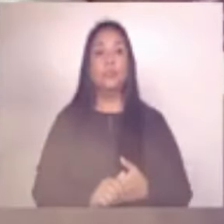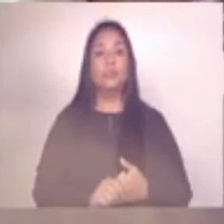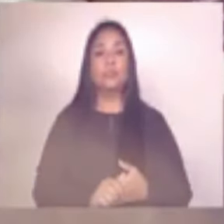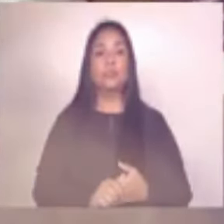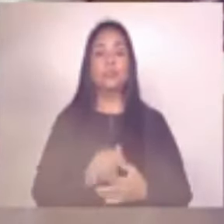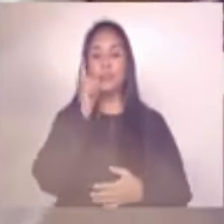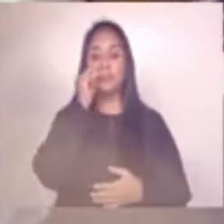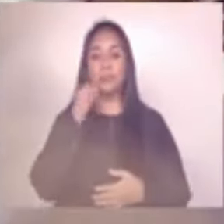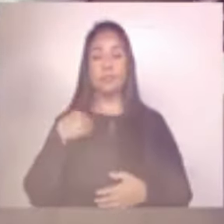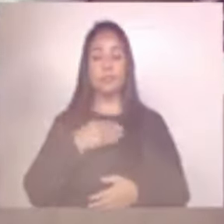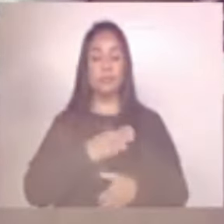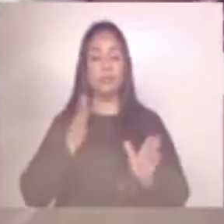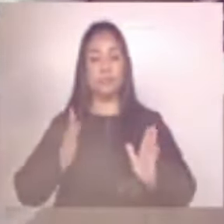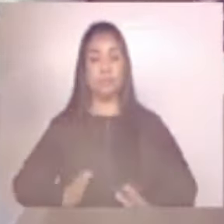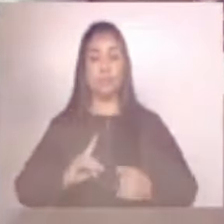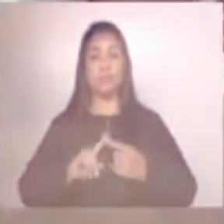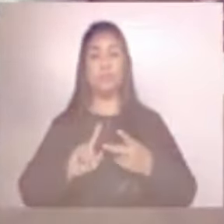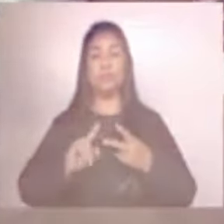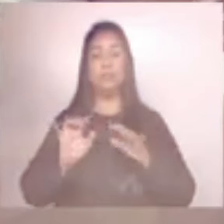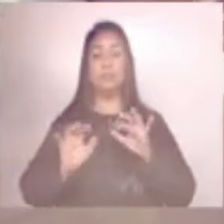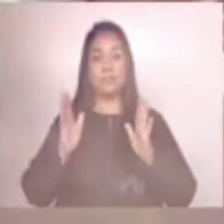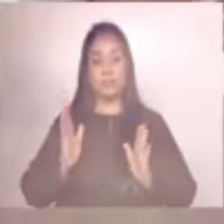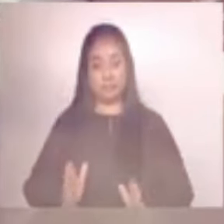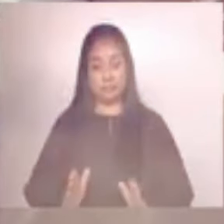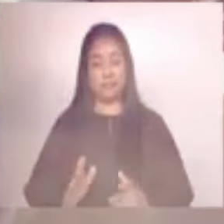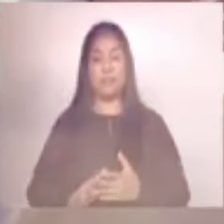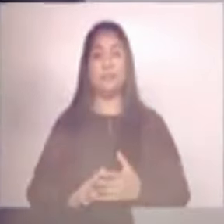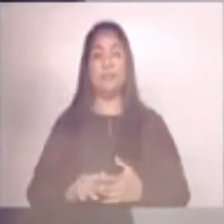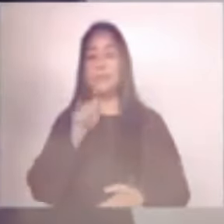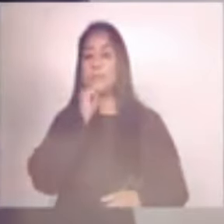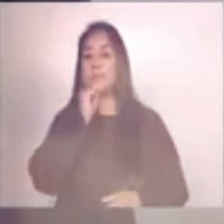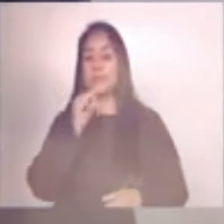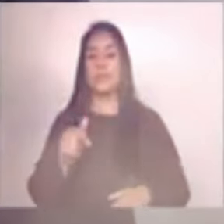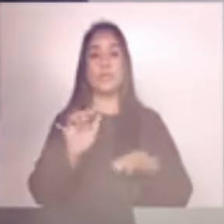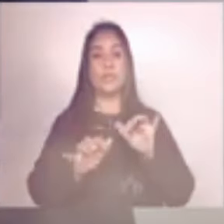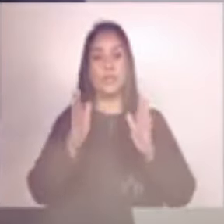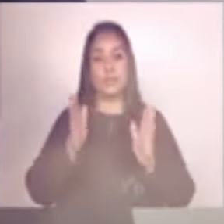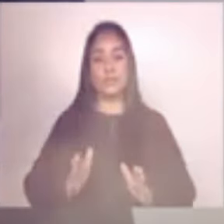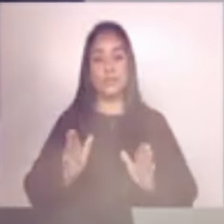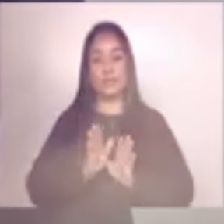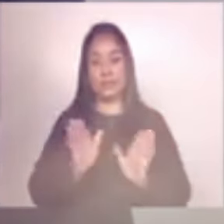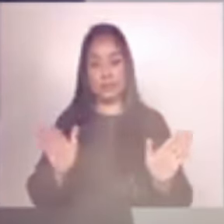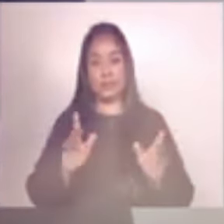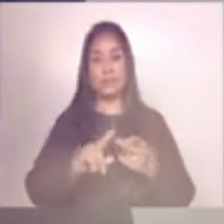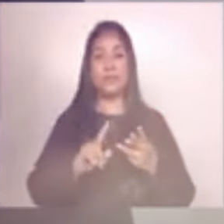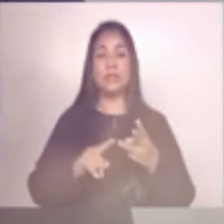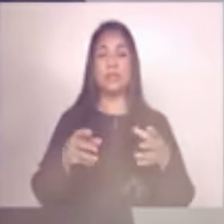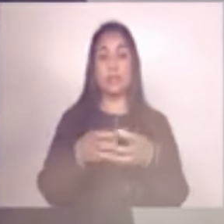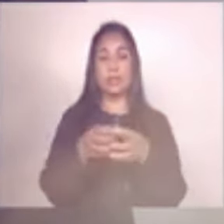Señor ministro de Gobernación, señora secretaria privada, señor secretario general, señora